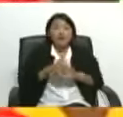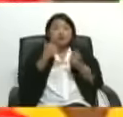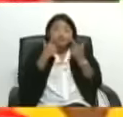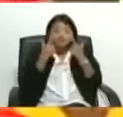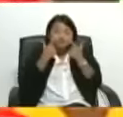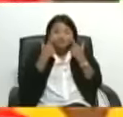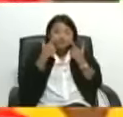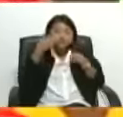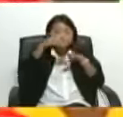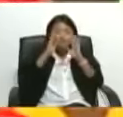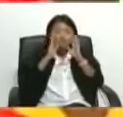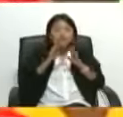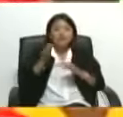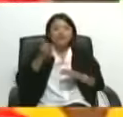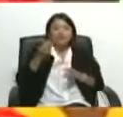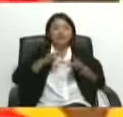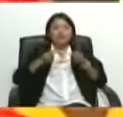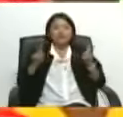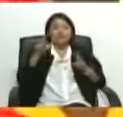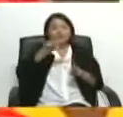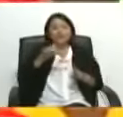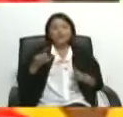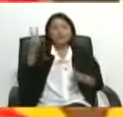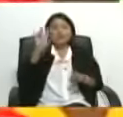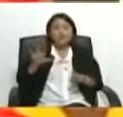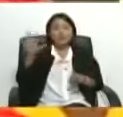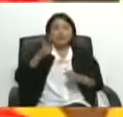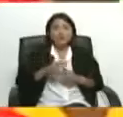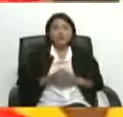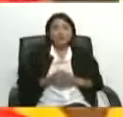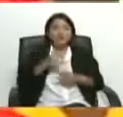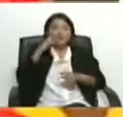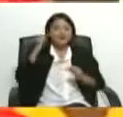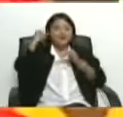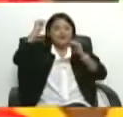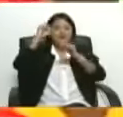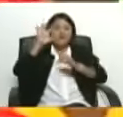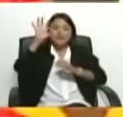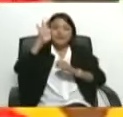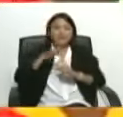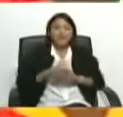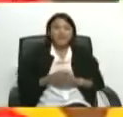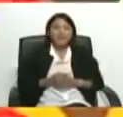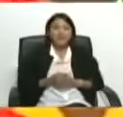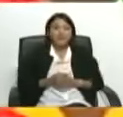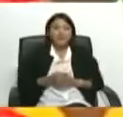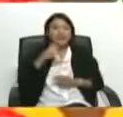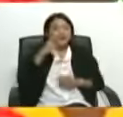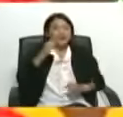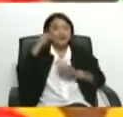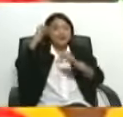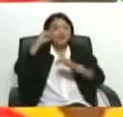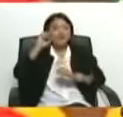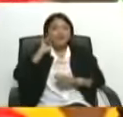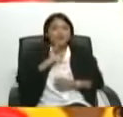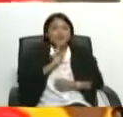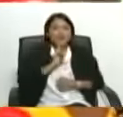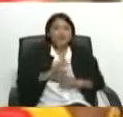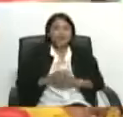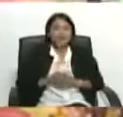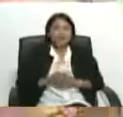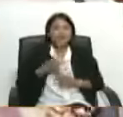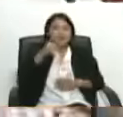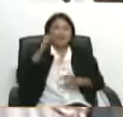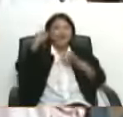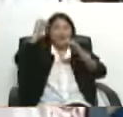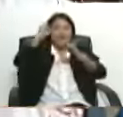vigilante y de garantizar la paz para todos los venezolanos y las venezolanas. ¡Que viva la patria! ¡Viva! ¡Que viva Bolívar! ¡Viva! ¡Que